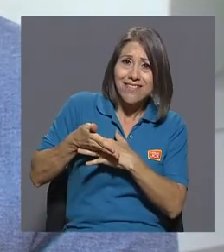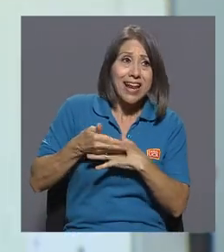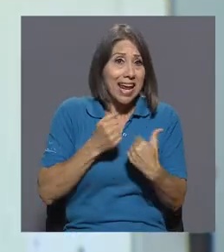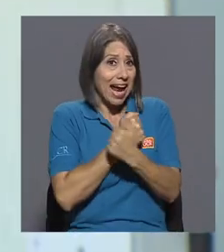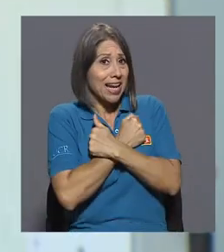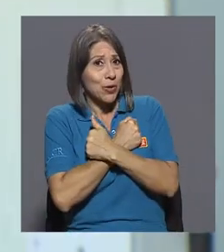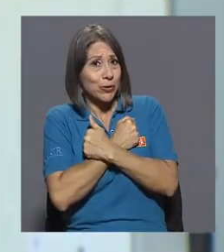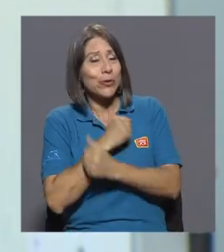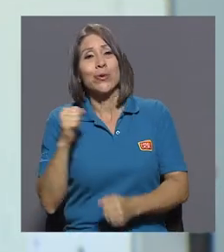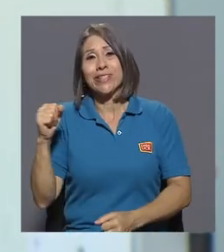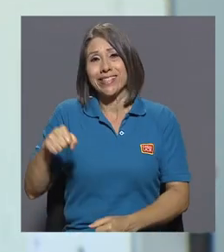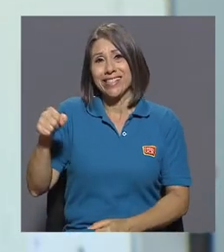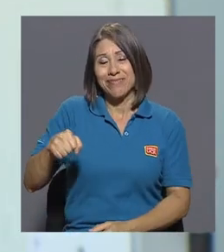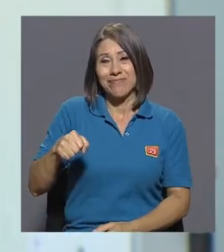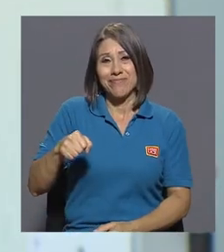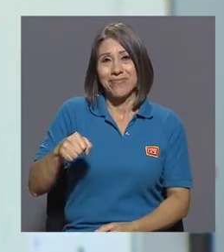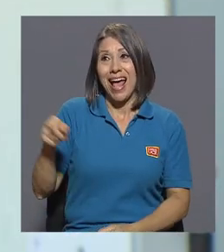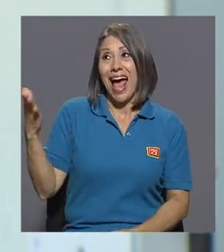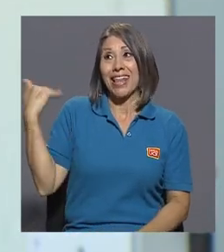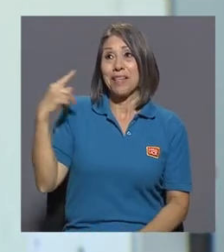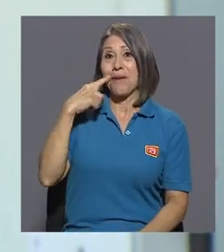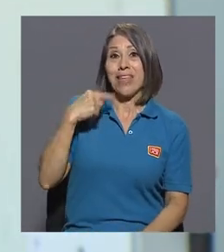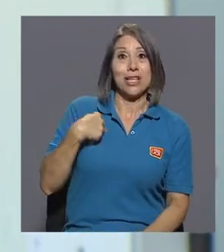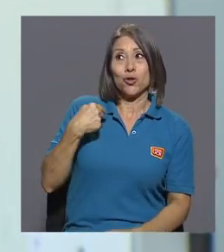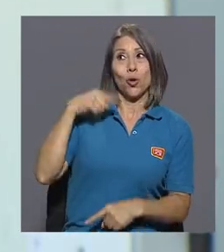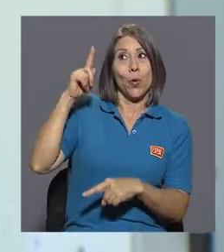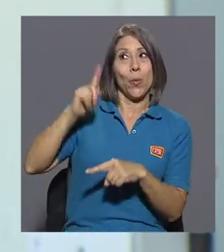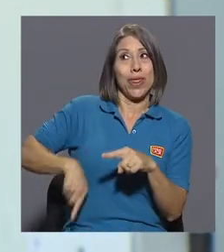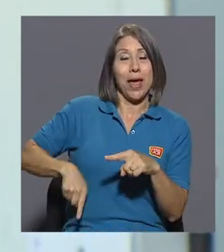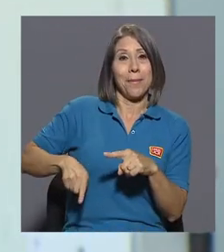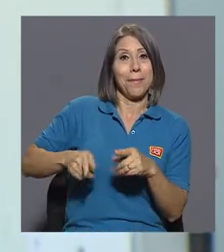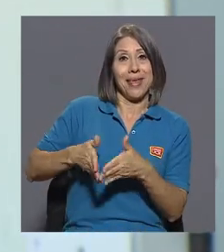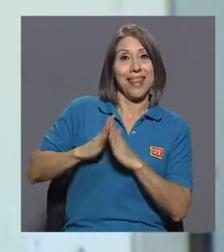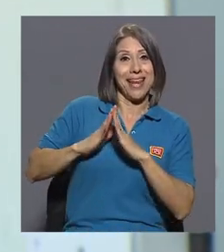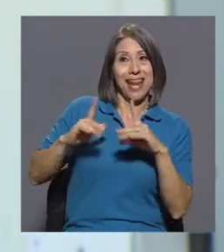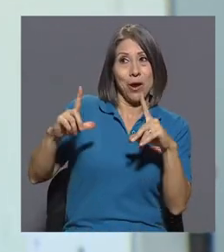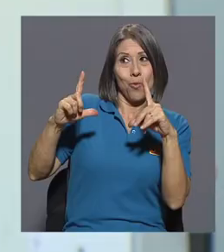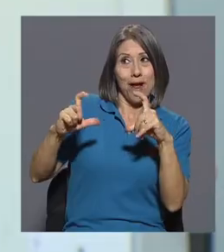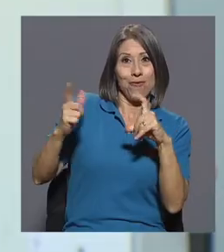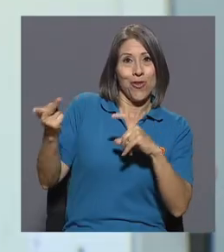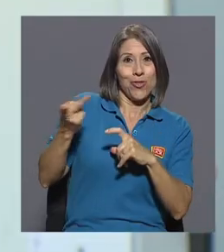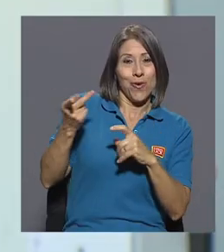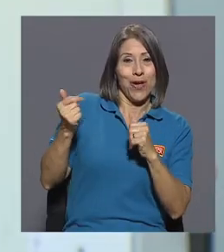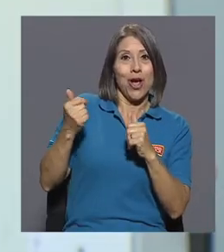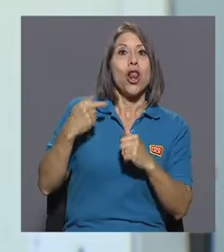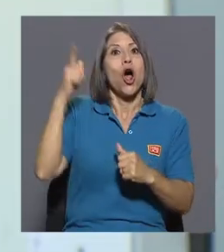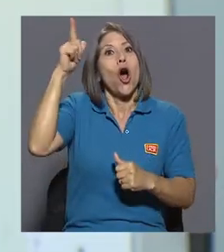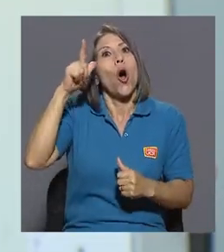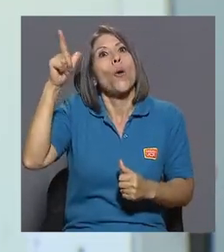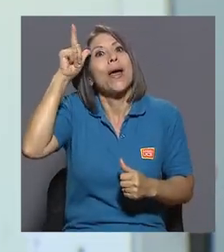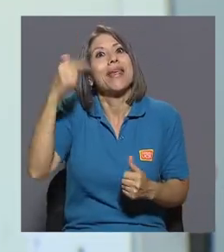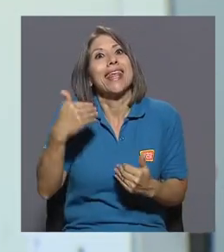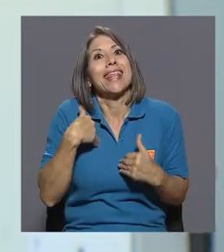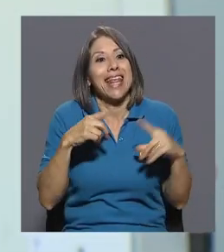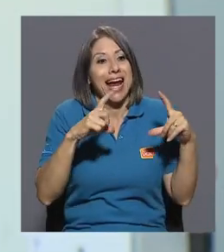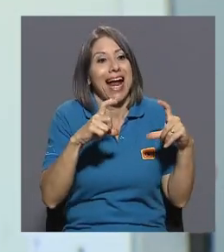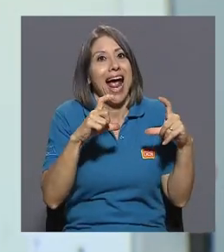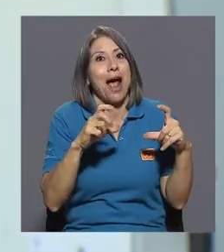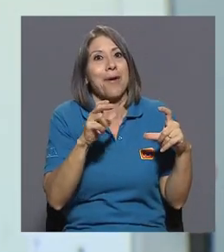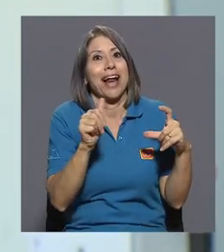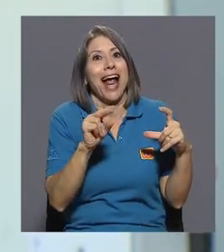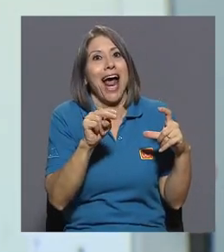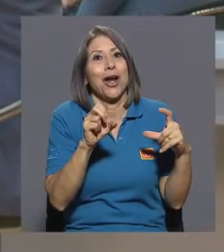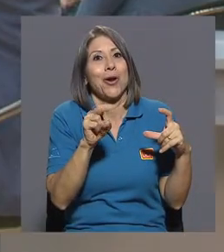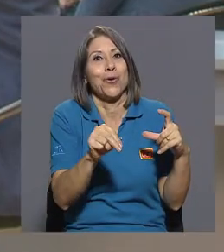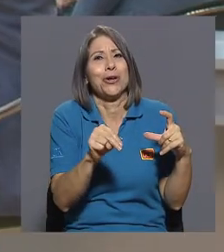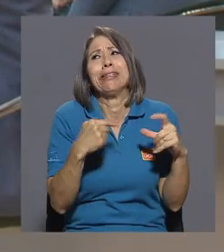cariñoso. Me habían dicho que no podía pedirle una foto. Obviamente, yo tenía la cámara ahí esperando, la Canon ahí esperando que por favor me dejara tomarme una